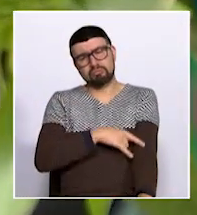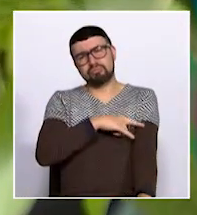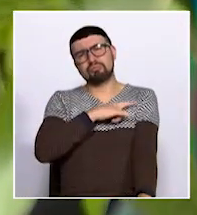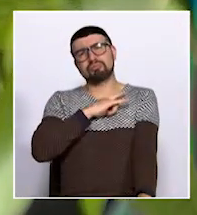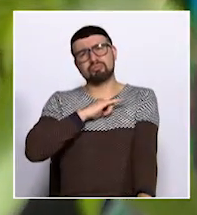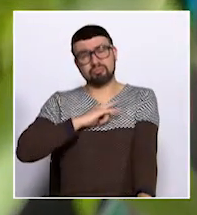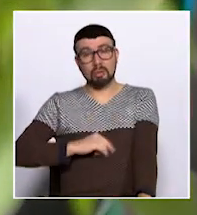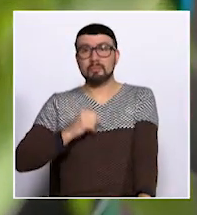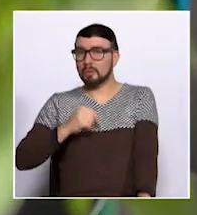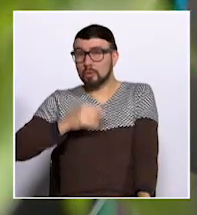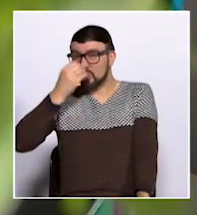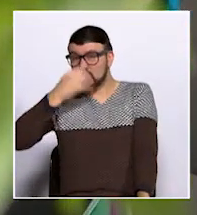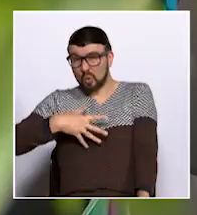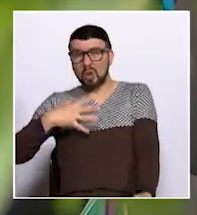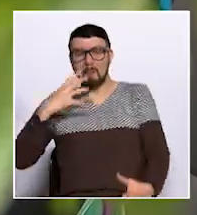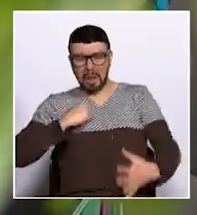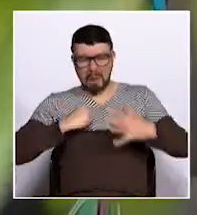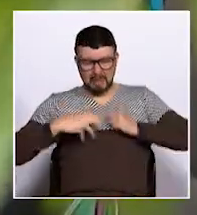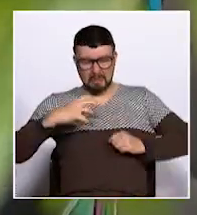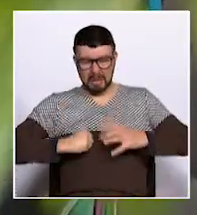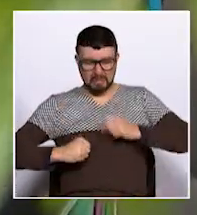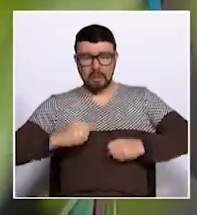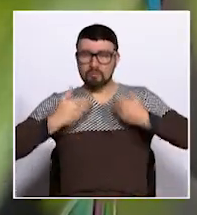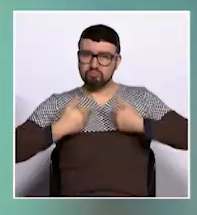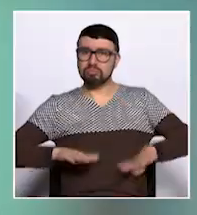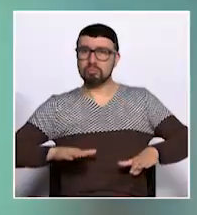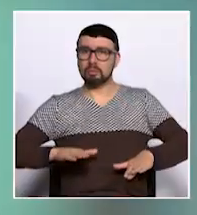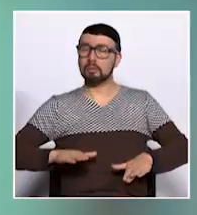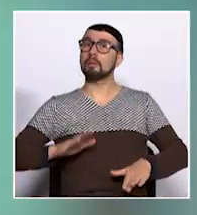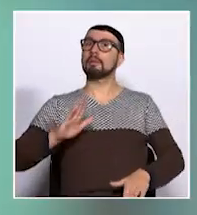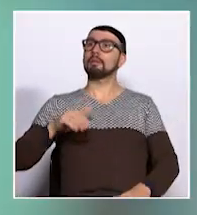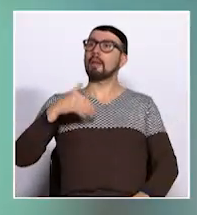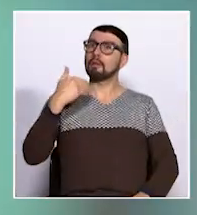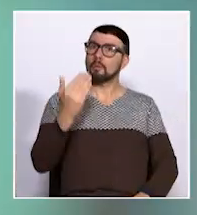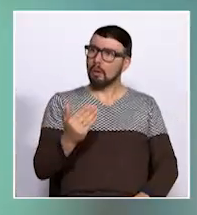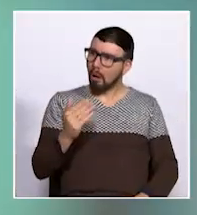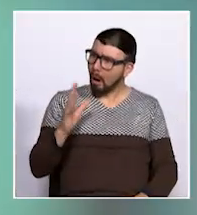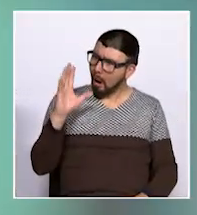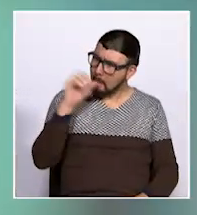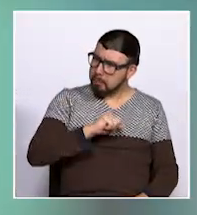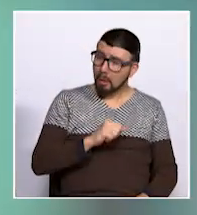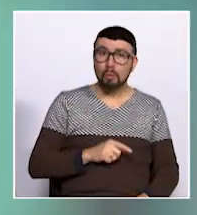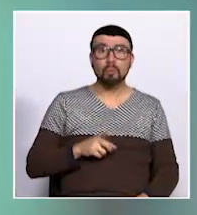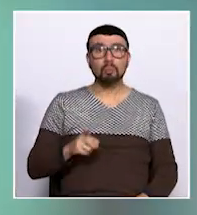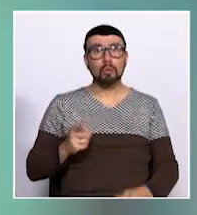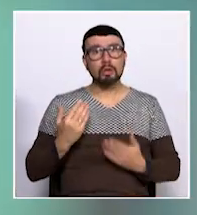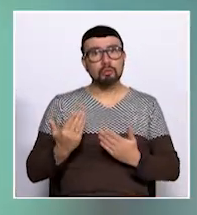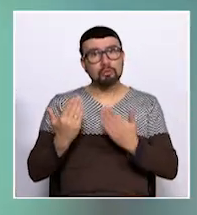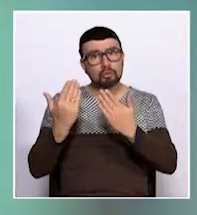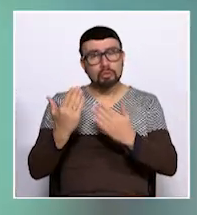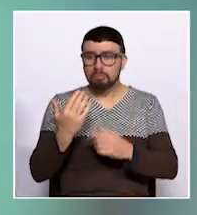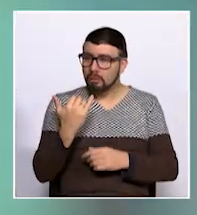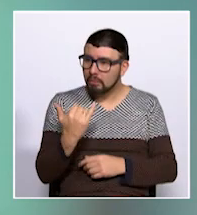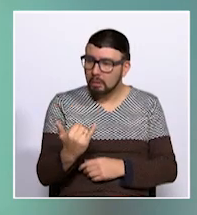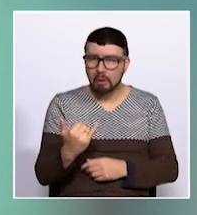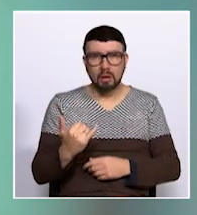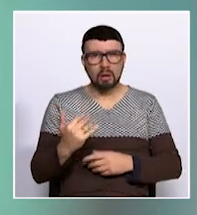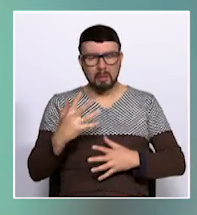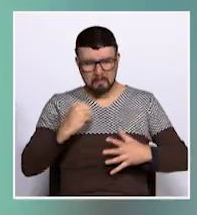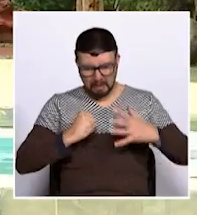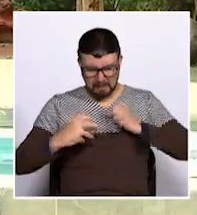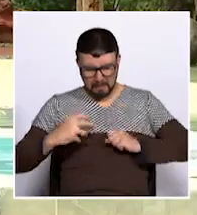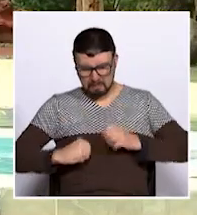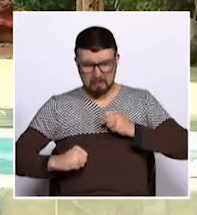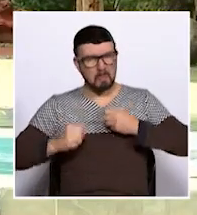metales pesados. Lo que se comprobó después es que generaba, aparte de arrastrar todos esos